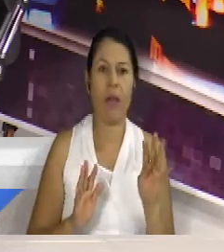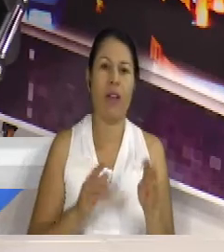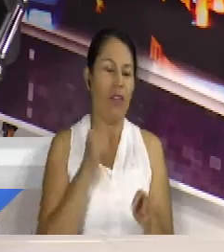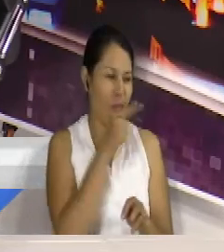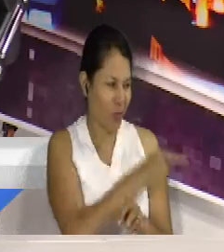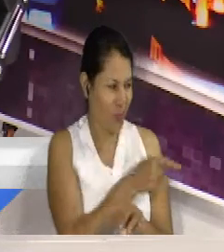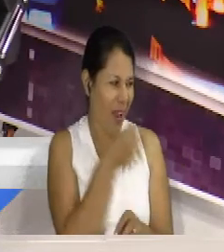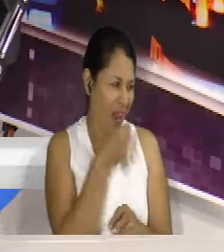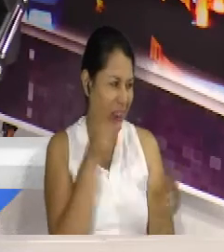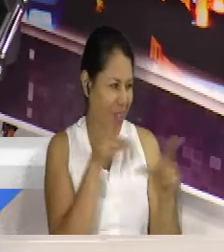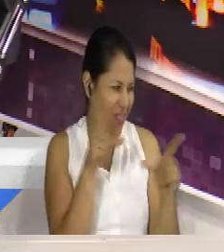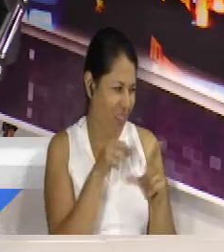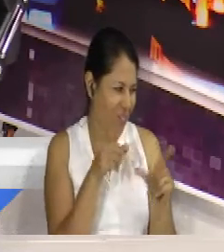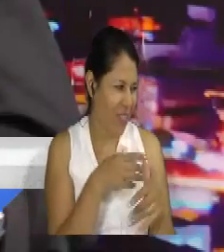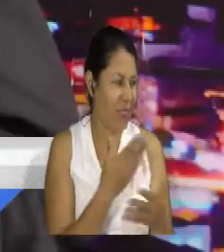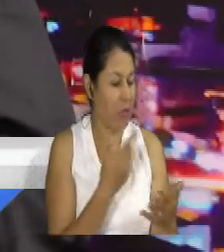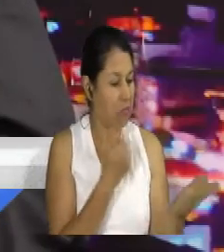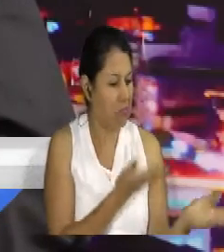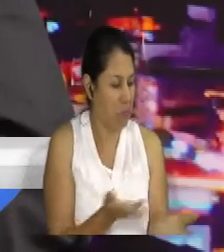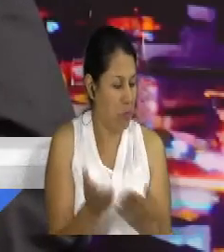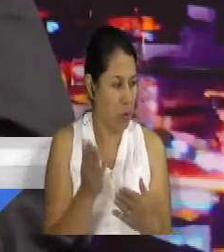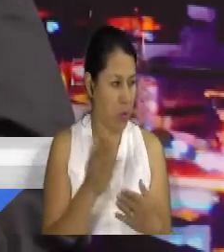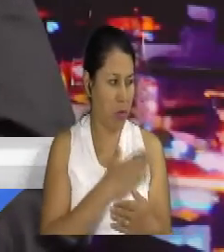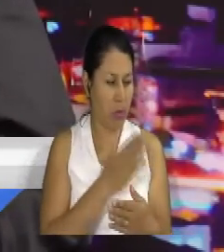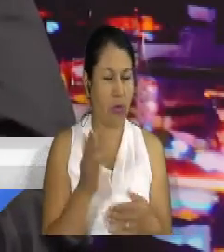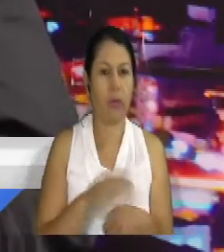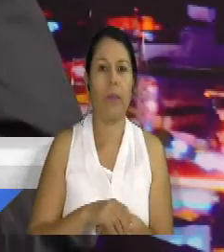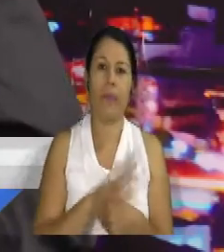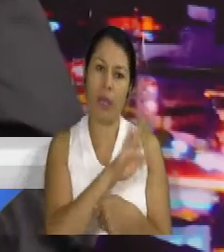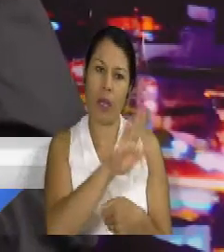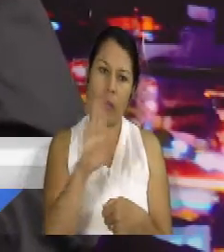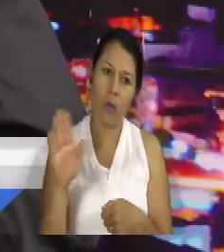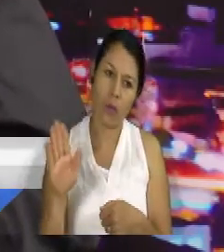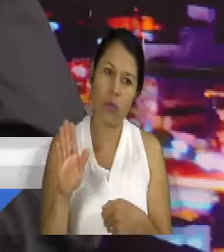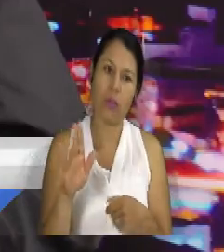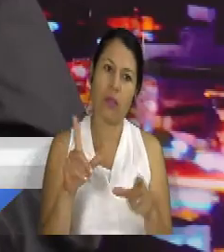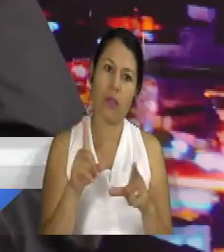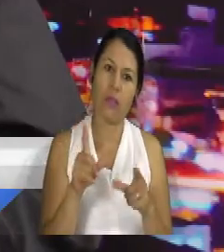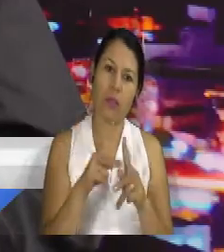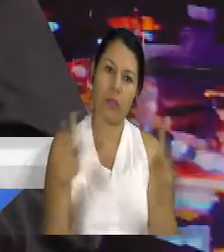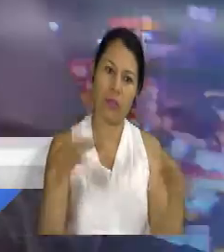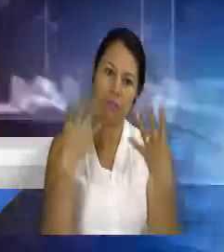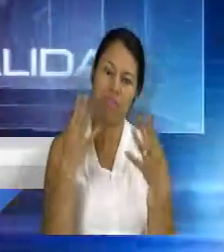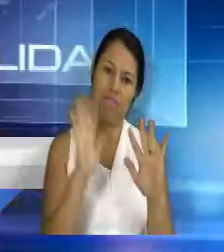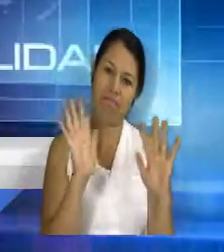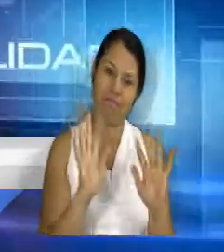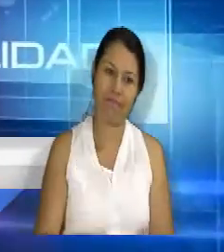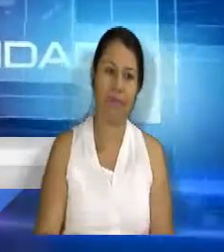seguramente sí. Lo tendremos nuevamente acá. A ustedes, amables televidentes, mil gracias por su atención. Con permiso, muy buenas noches.